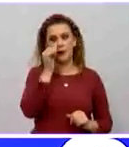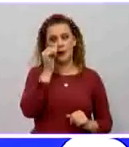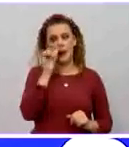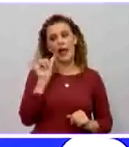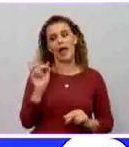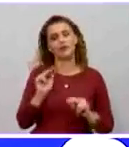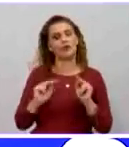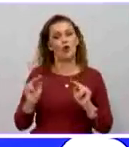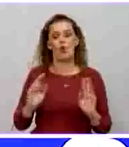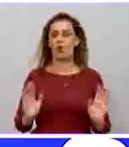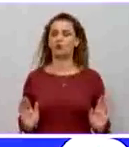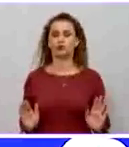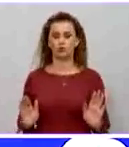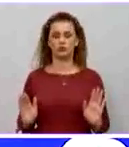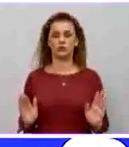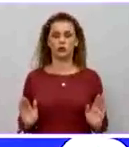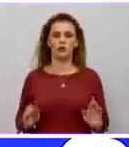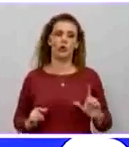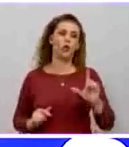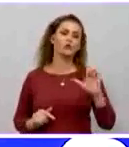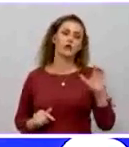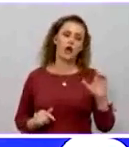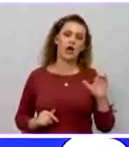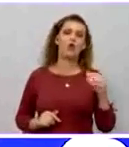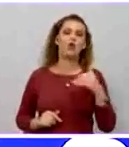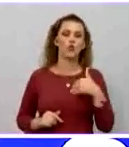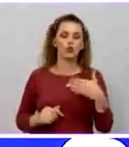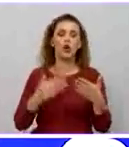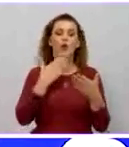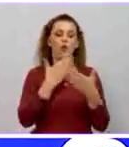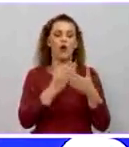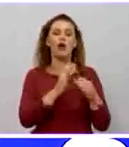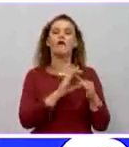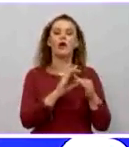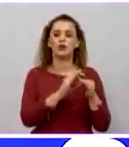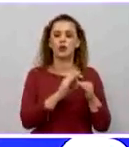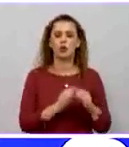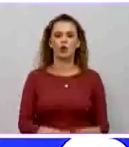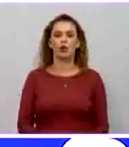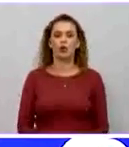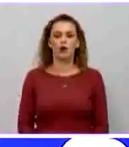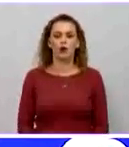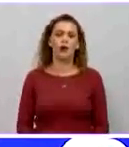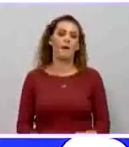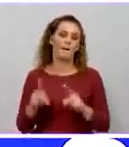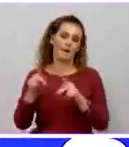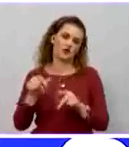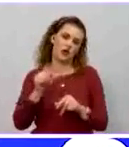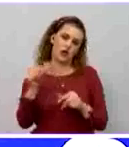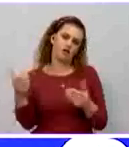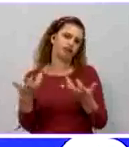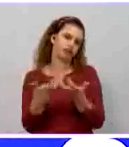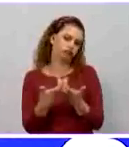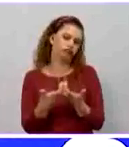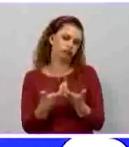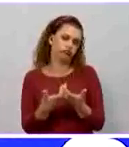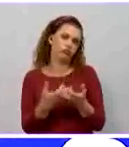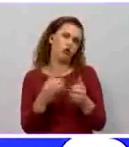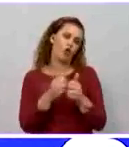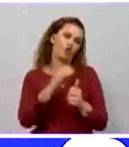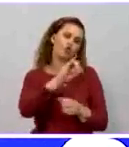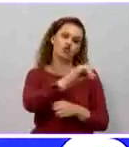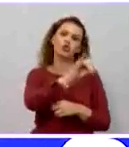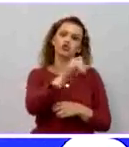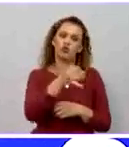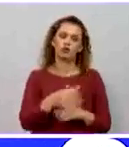son negocios, que don Luis Carlos tiene una muy buena relación con la gente de Liga Deportiva Alajuelense, sobre todo con